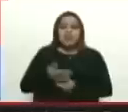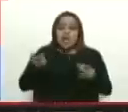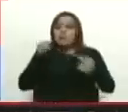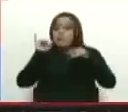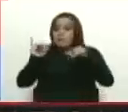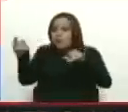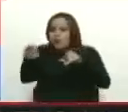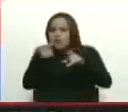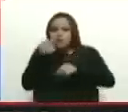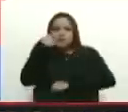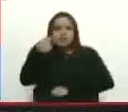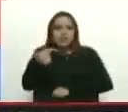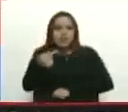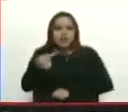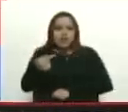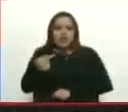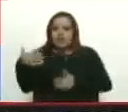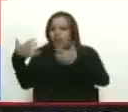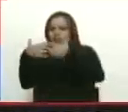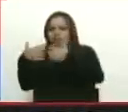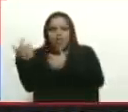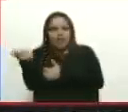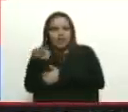mismos, entre ellos.